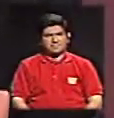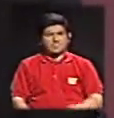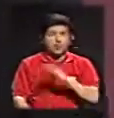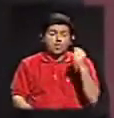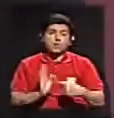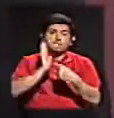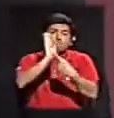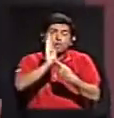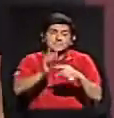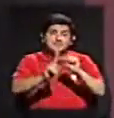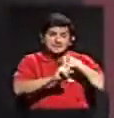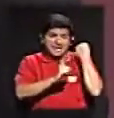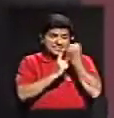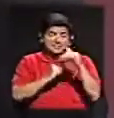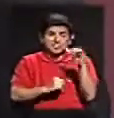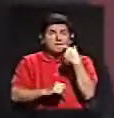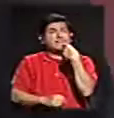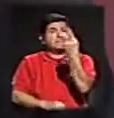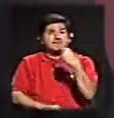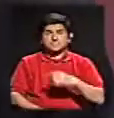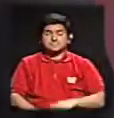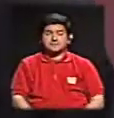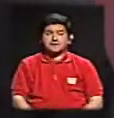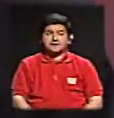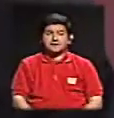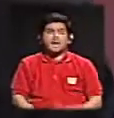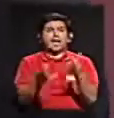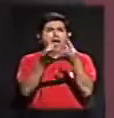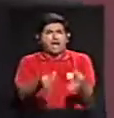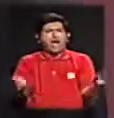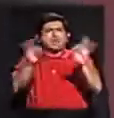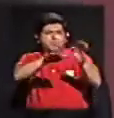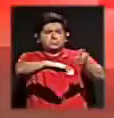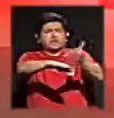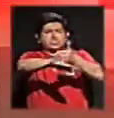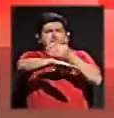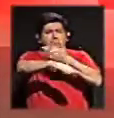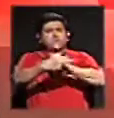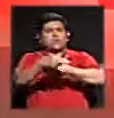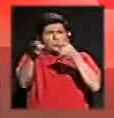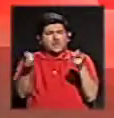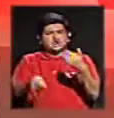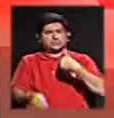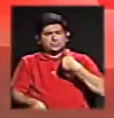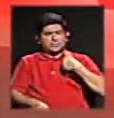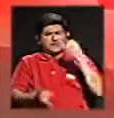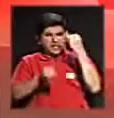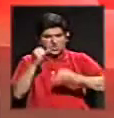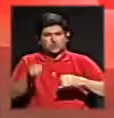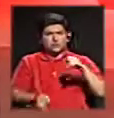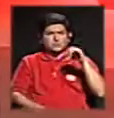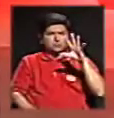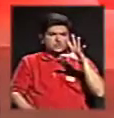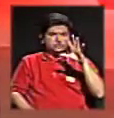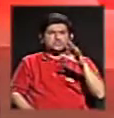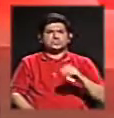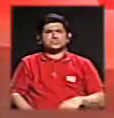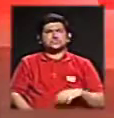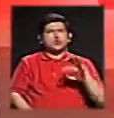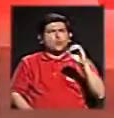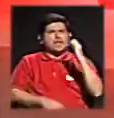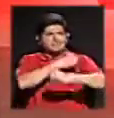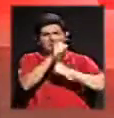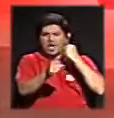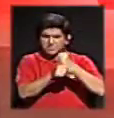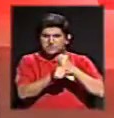exponen este panorama, pero también mencionan de los importantes avances regionales que se han obtenido en las últimas 5 décadas. Y pongo,